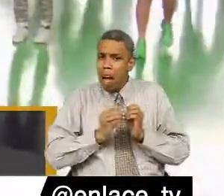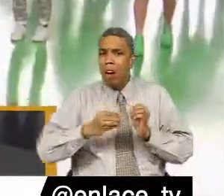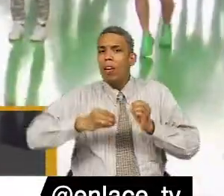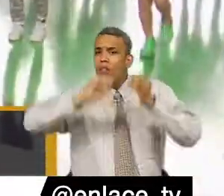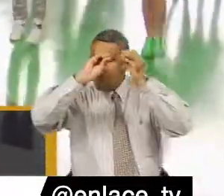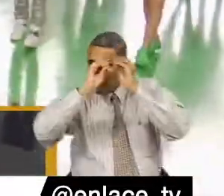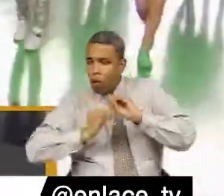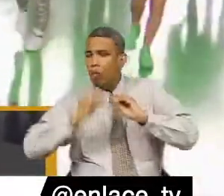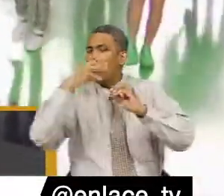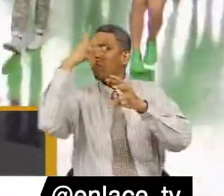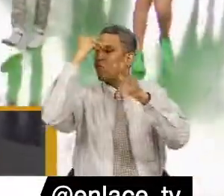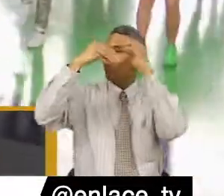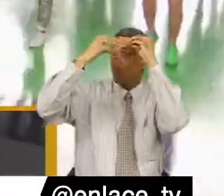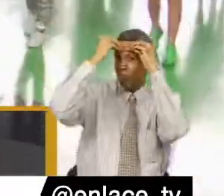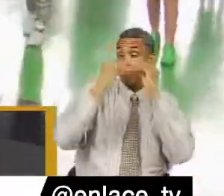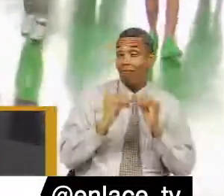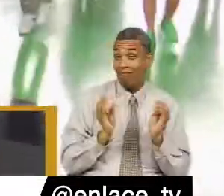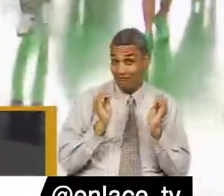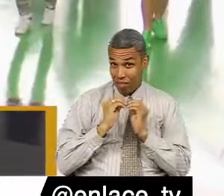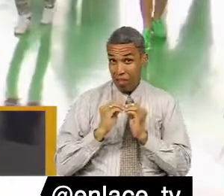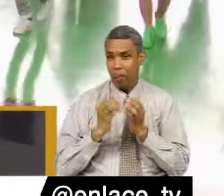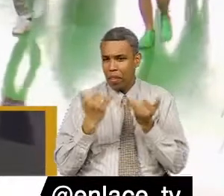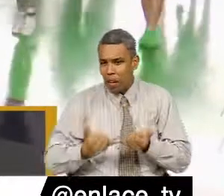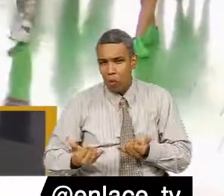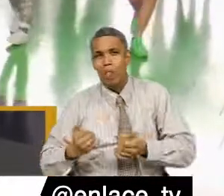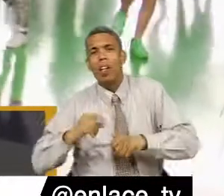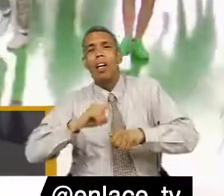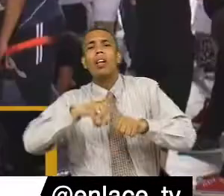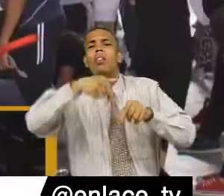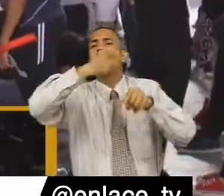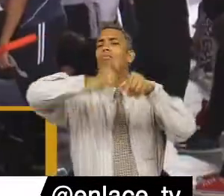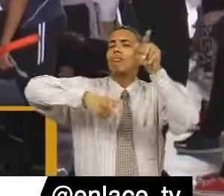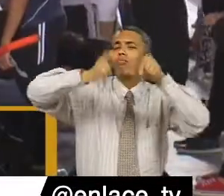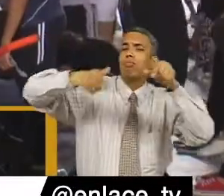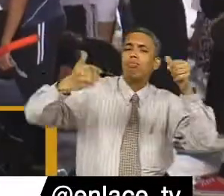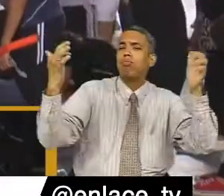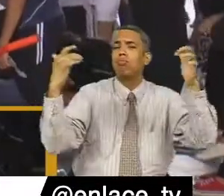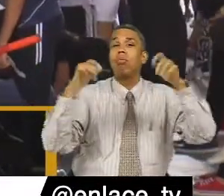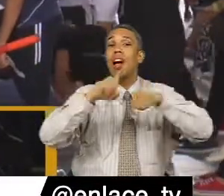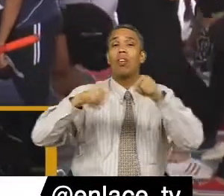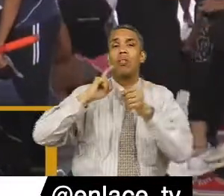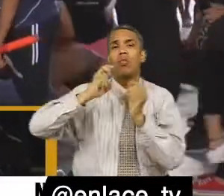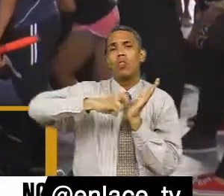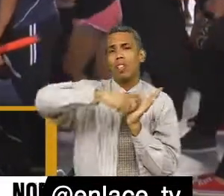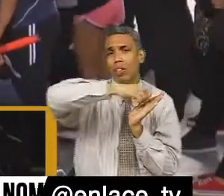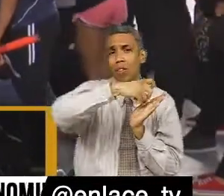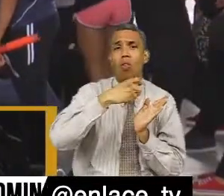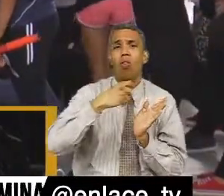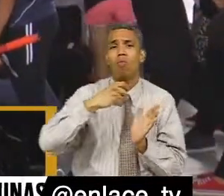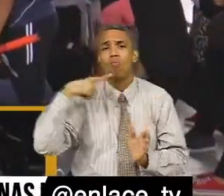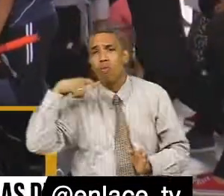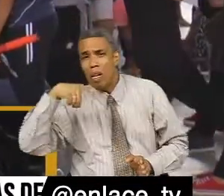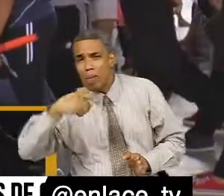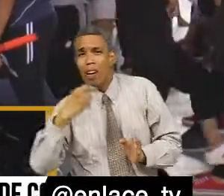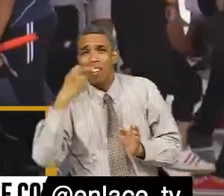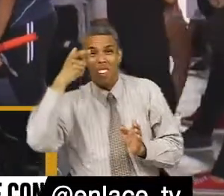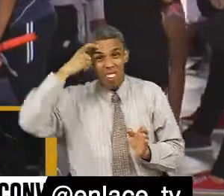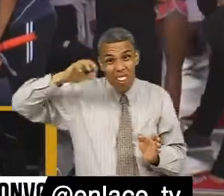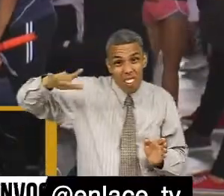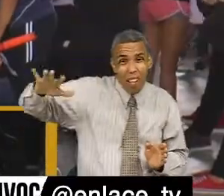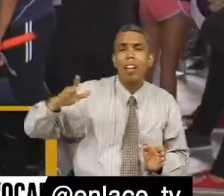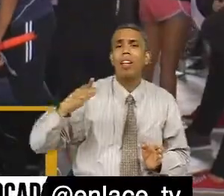Por eso hoy todos estamos aquí, tenemos invitados que nos han llegado en estos momentos de Girón, Bucaramanga, Cartagena, Piedecuesta, Medellín,